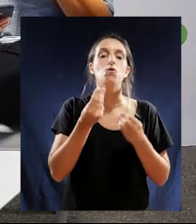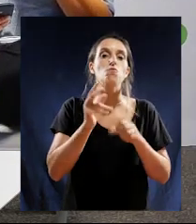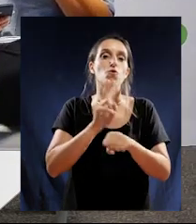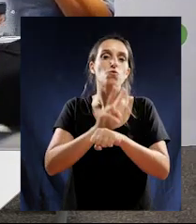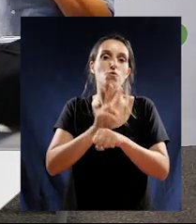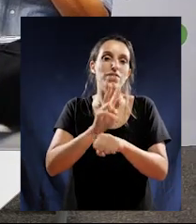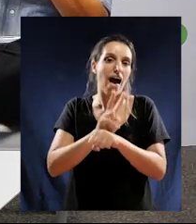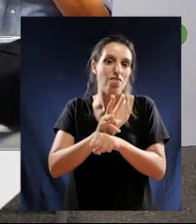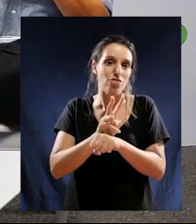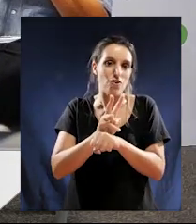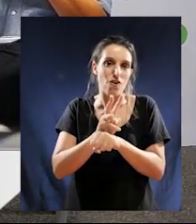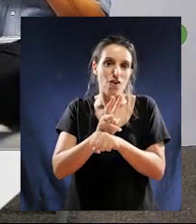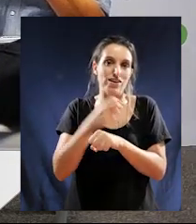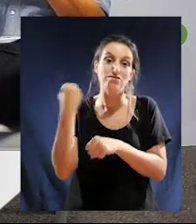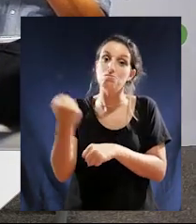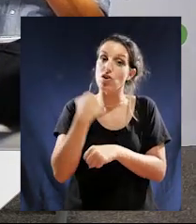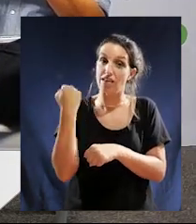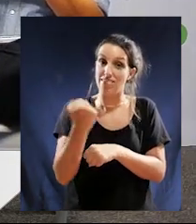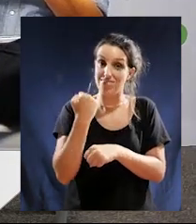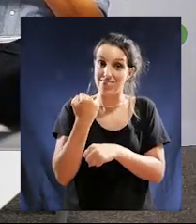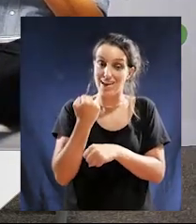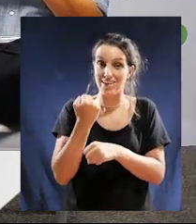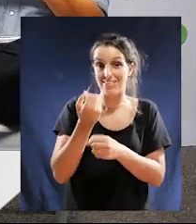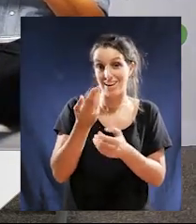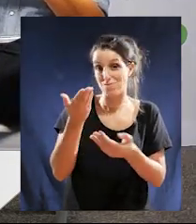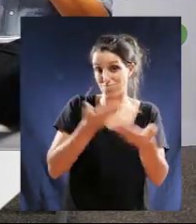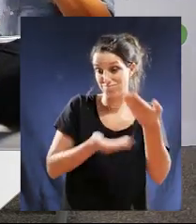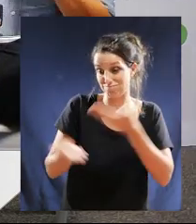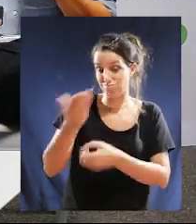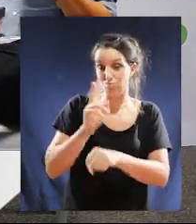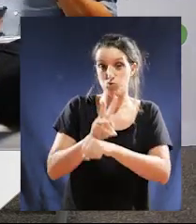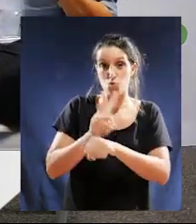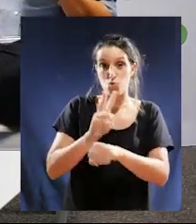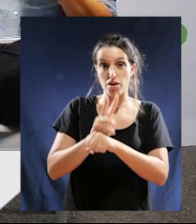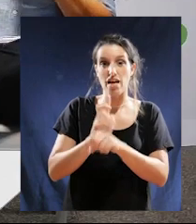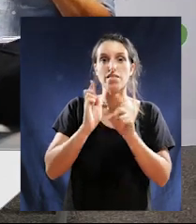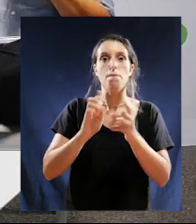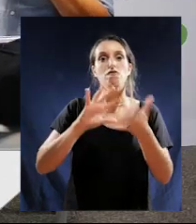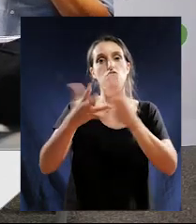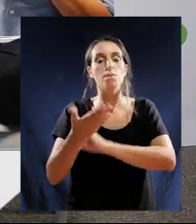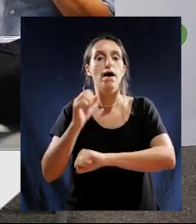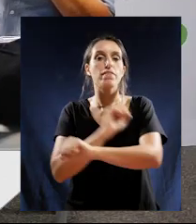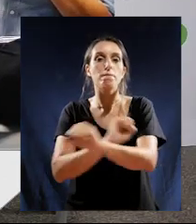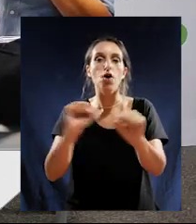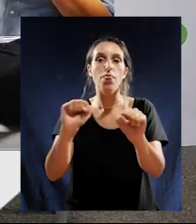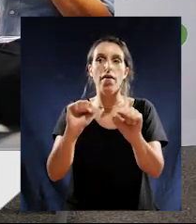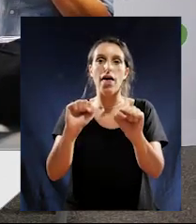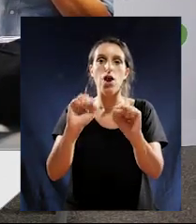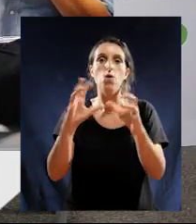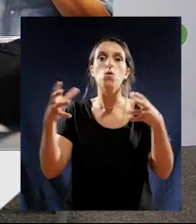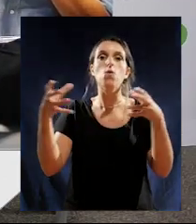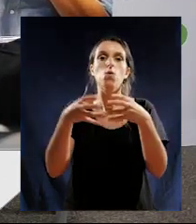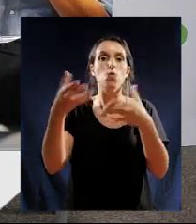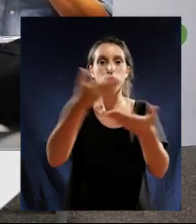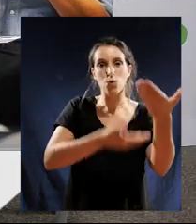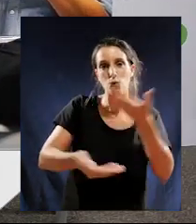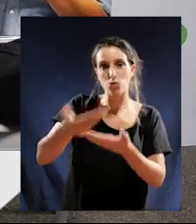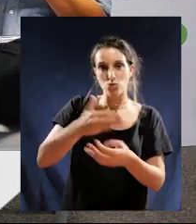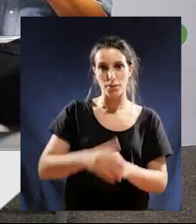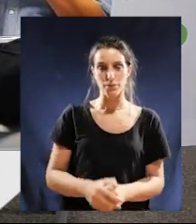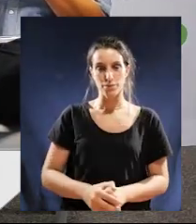del cuidado de sí mismo de qué manera poder estar con el